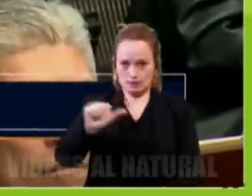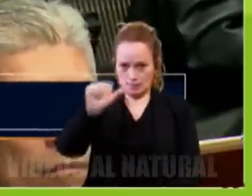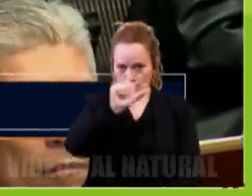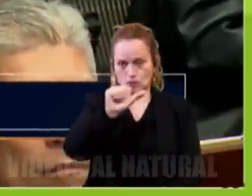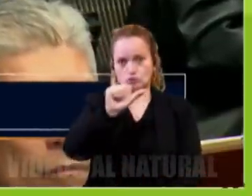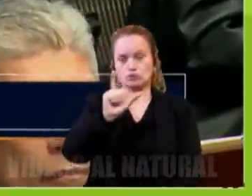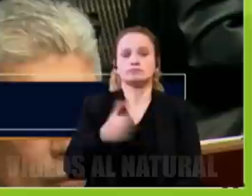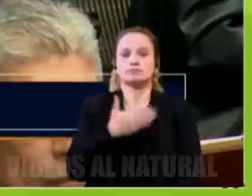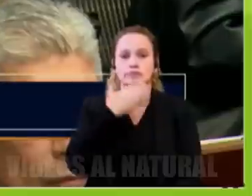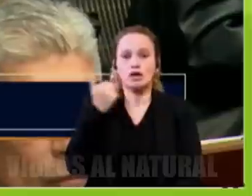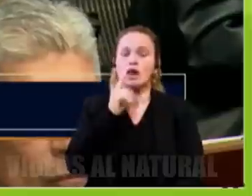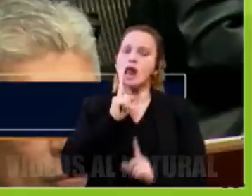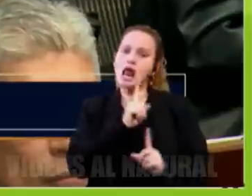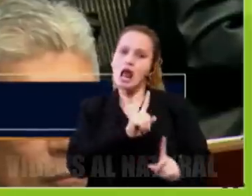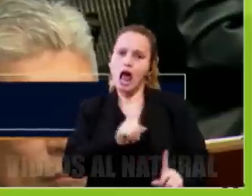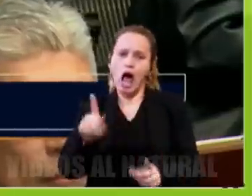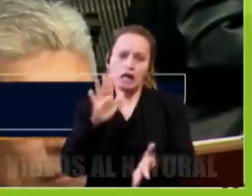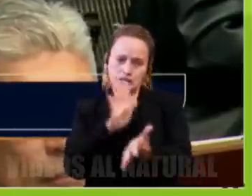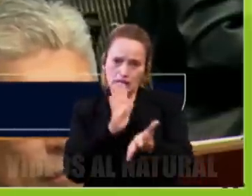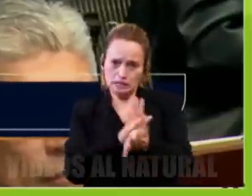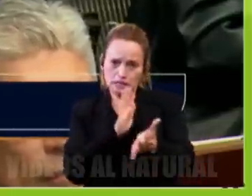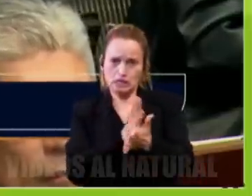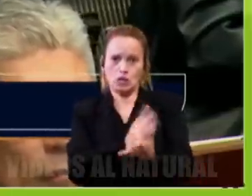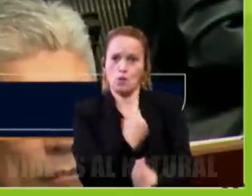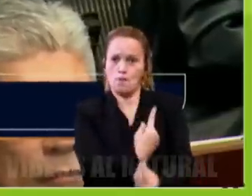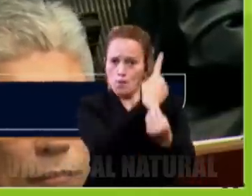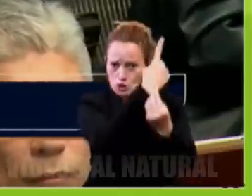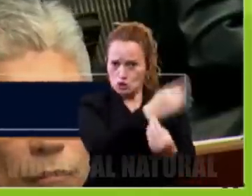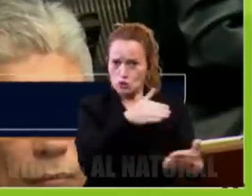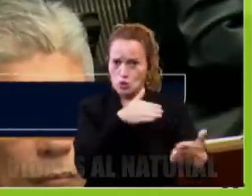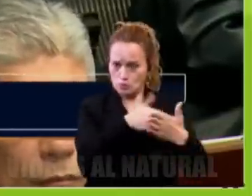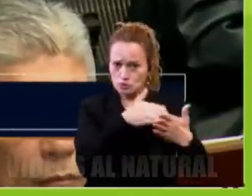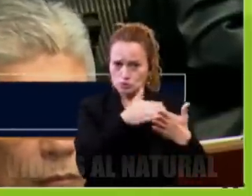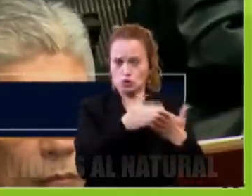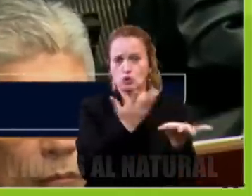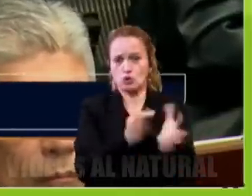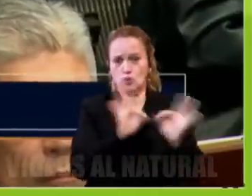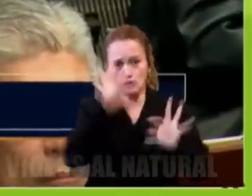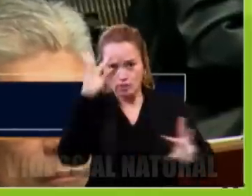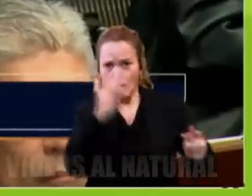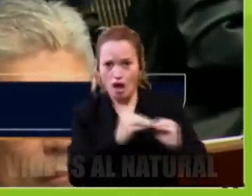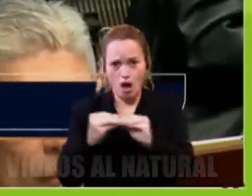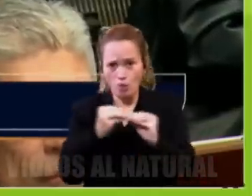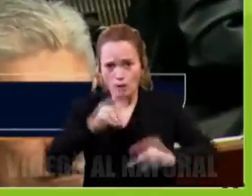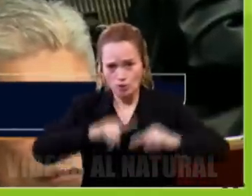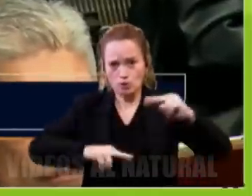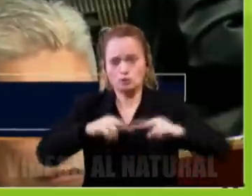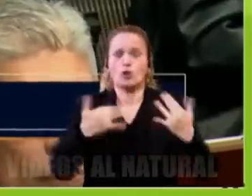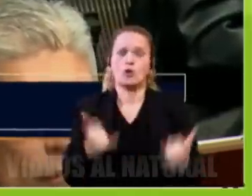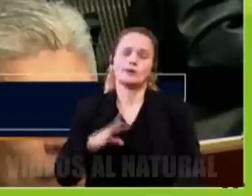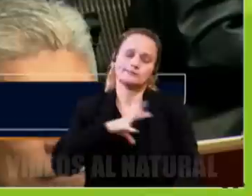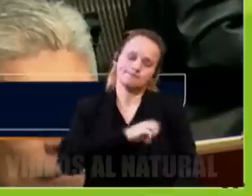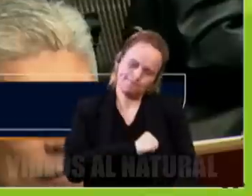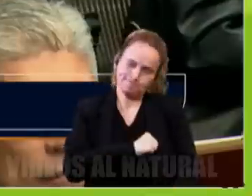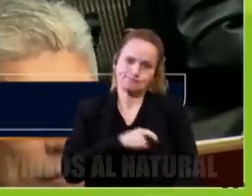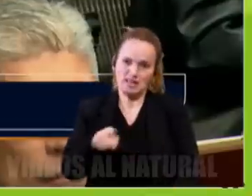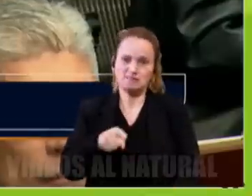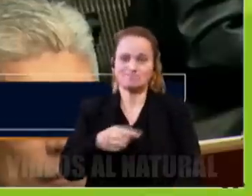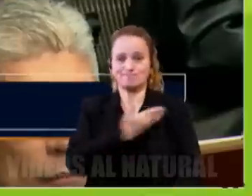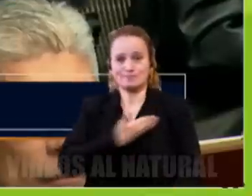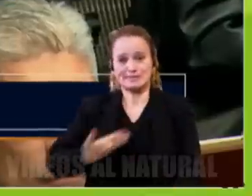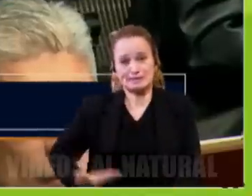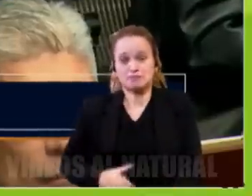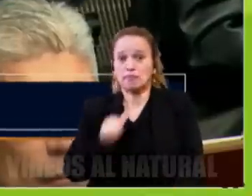agosto, cuando decía que respetaba a la oposición y que quería construir con ella. Hoy lamento el presidente